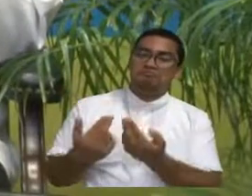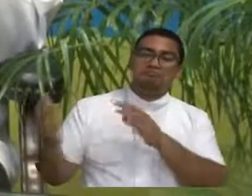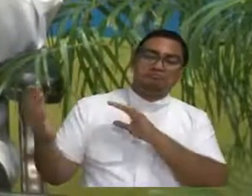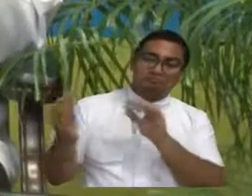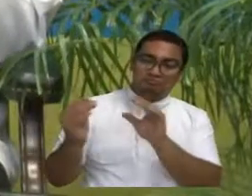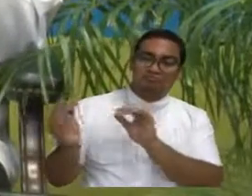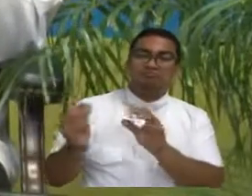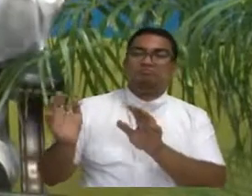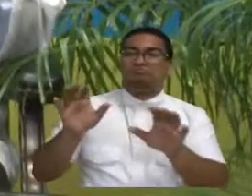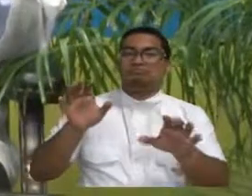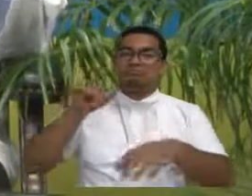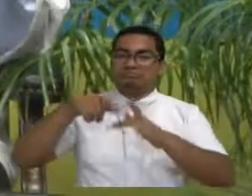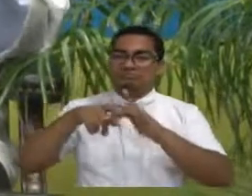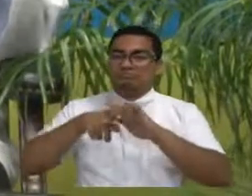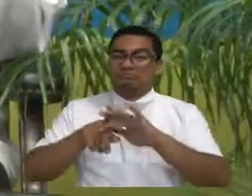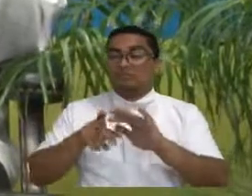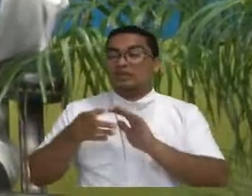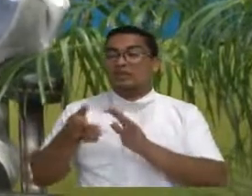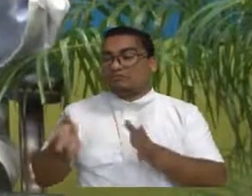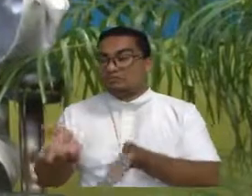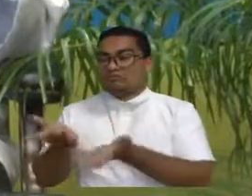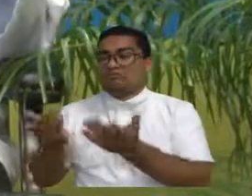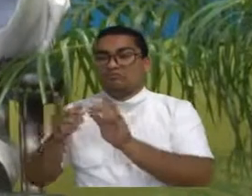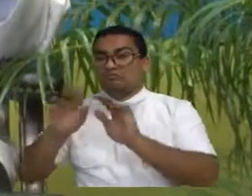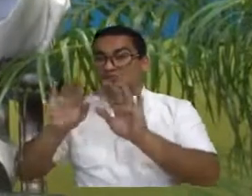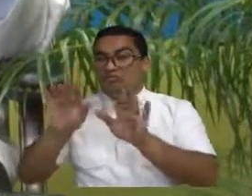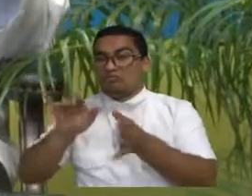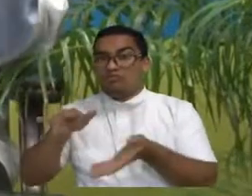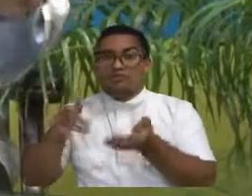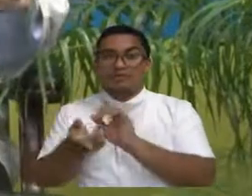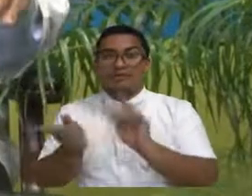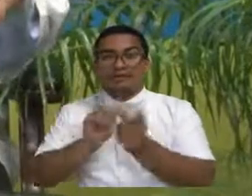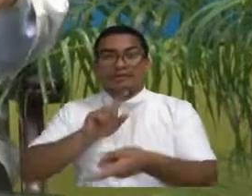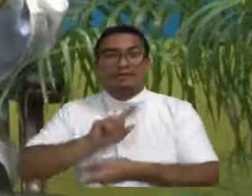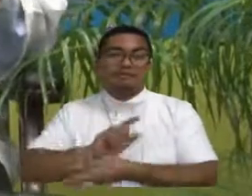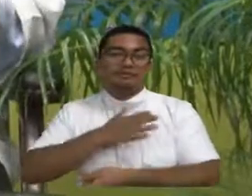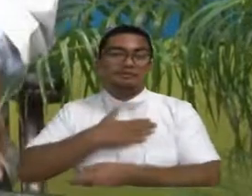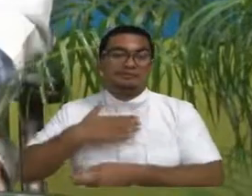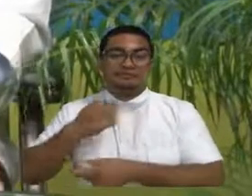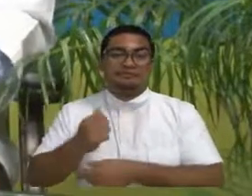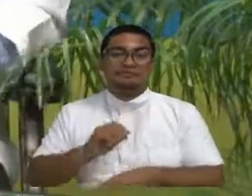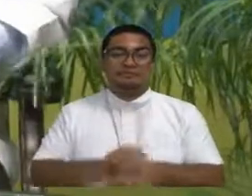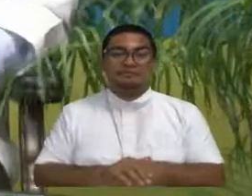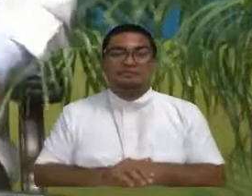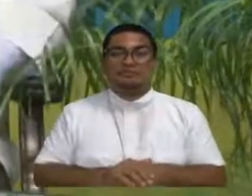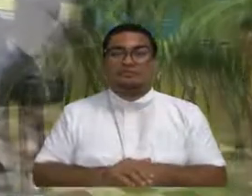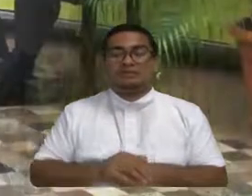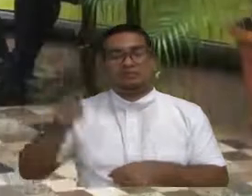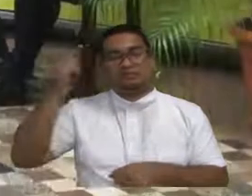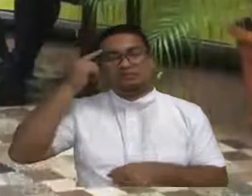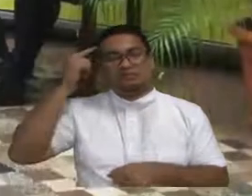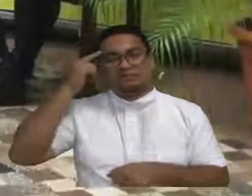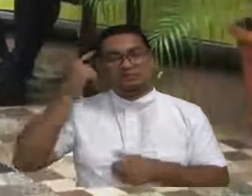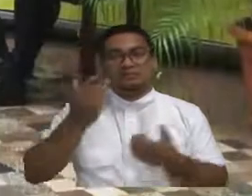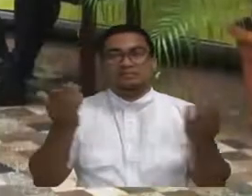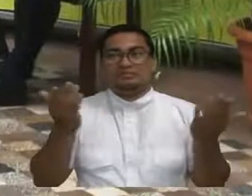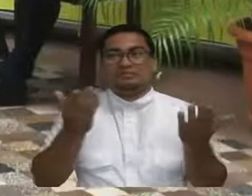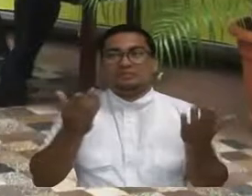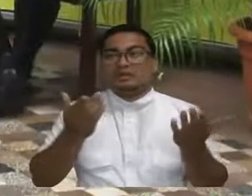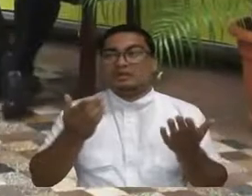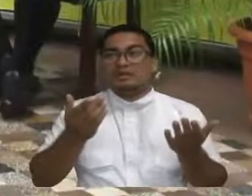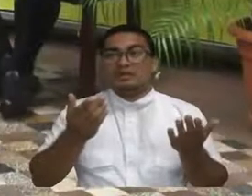vaya habiendo cambios en el comportamiento y mejorando los síntomas. Sí. Me imagino que la medicina natural y